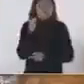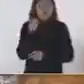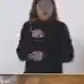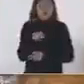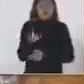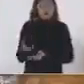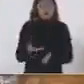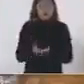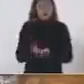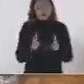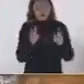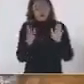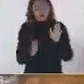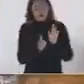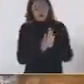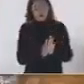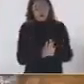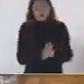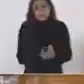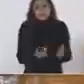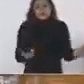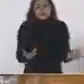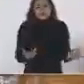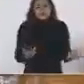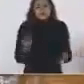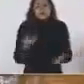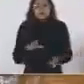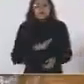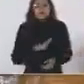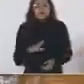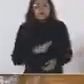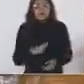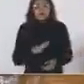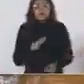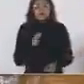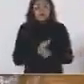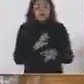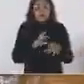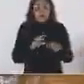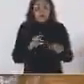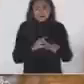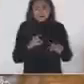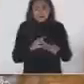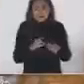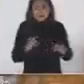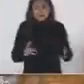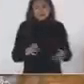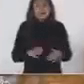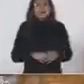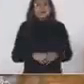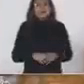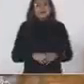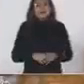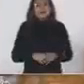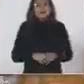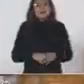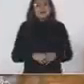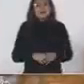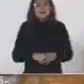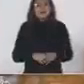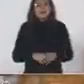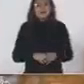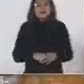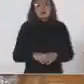del pan. A ver, es parte de los elementos de los que hay, de los que hay que hablar. Sí, de los que hay que